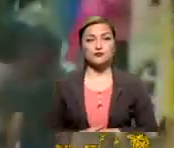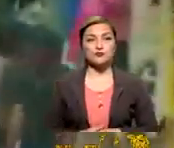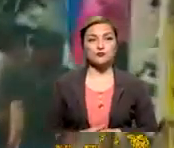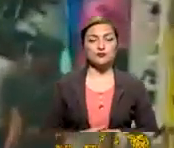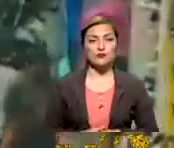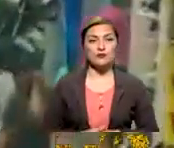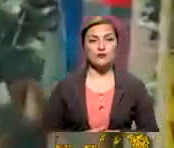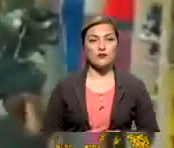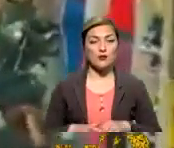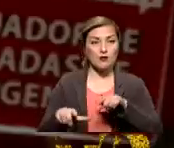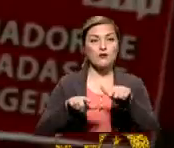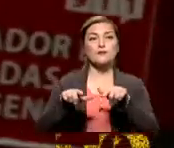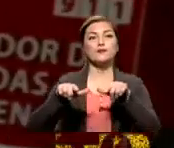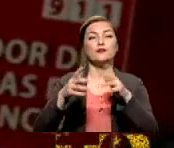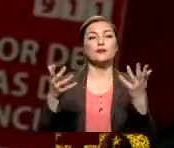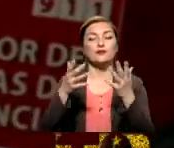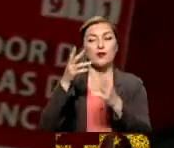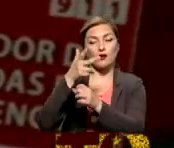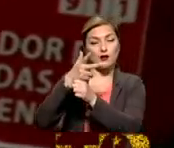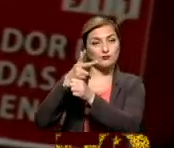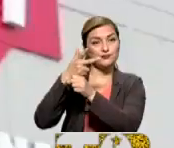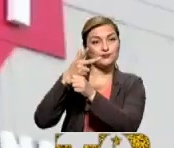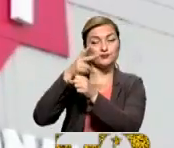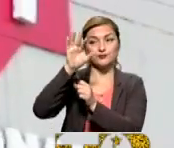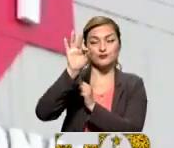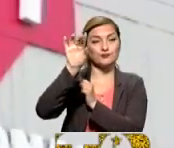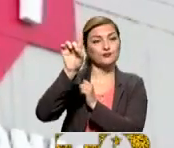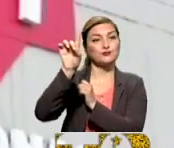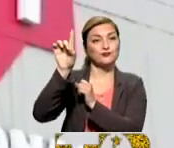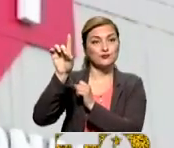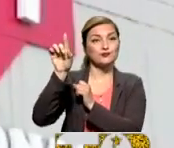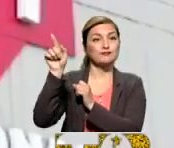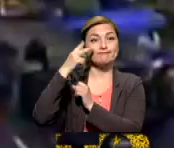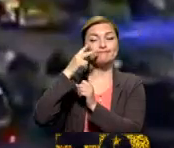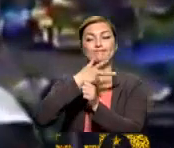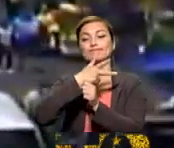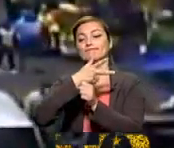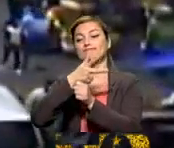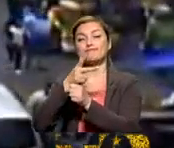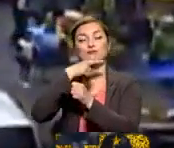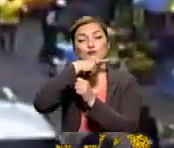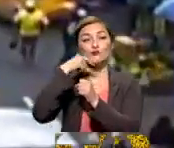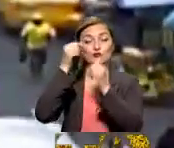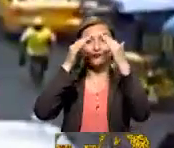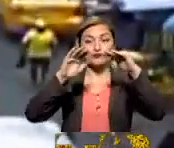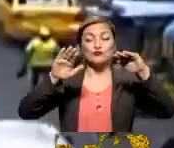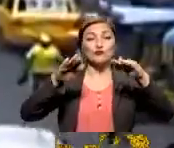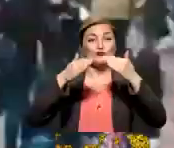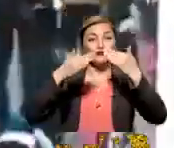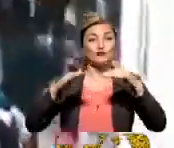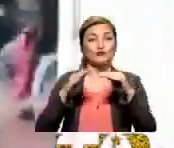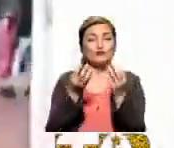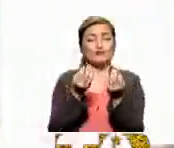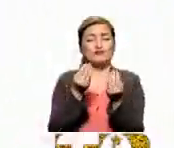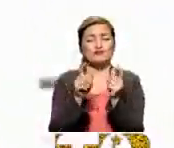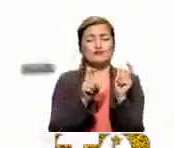son las imágenes que registraron las cámaras del sistema integrado en 1911 durante este feriado por navidad ríos de